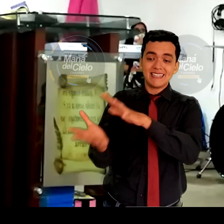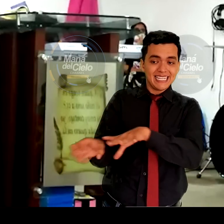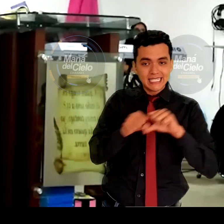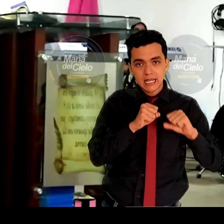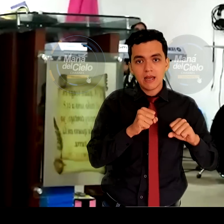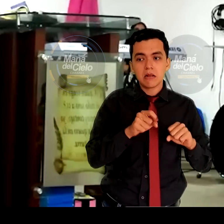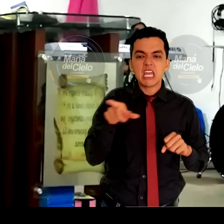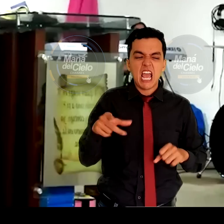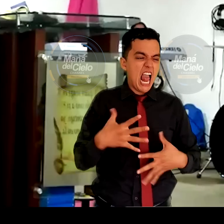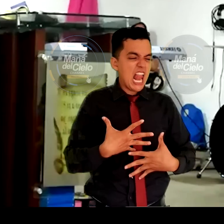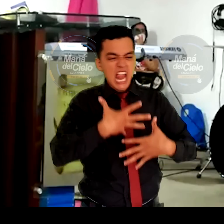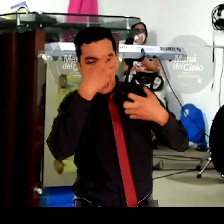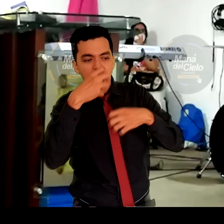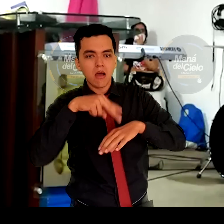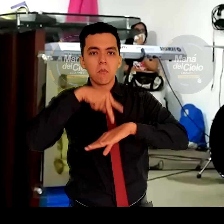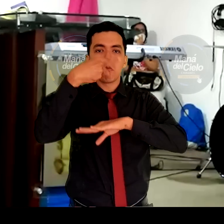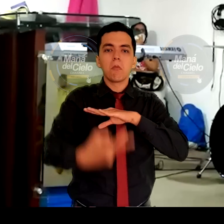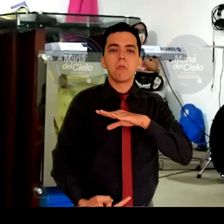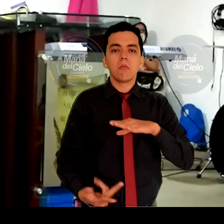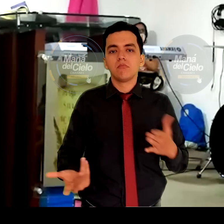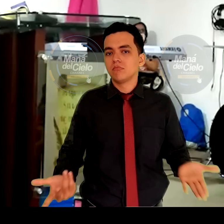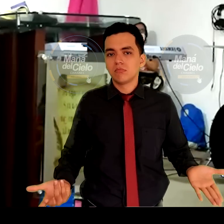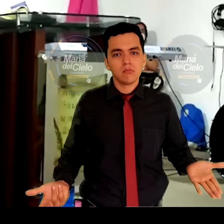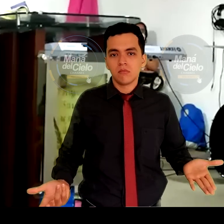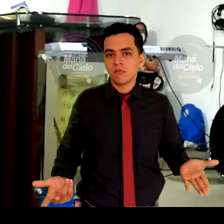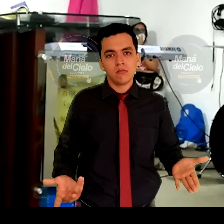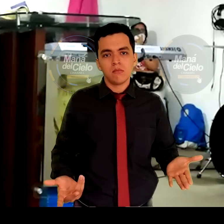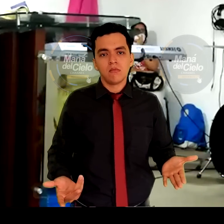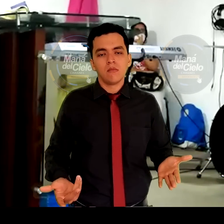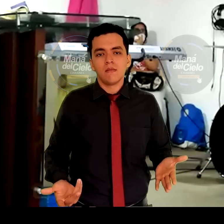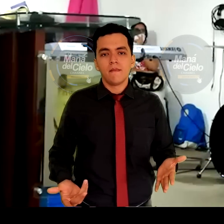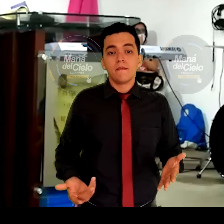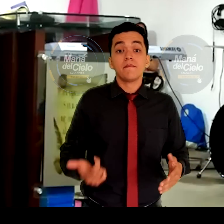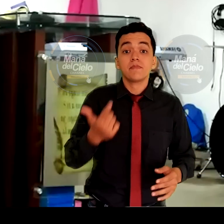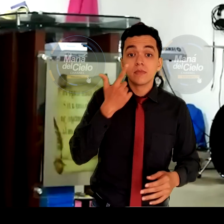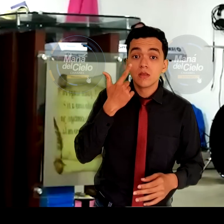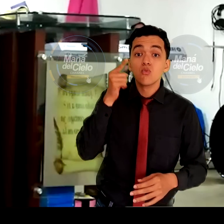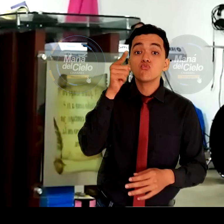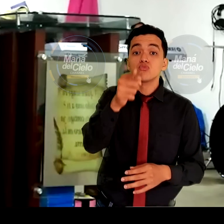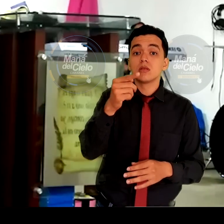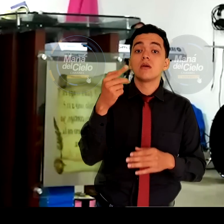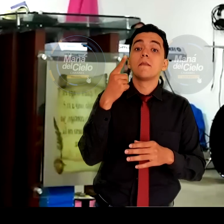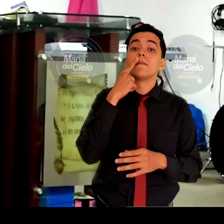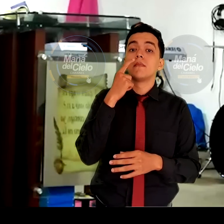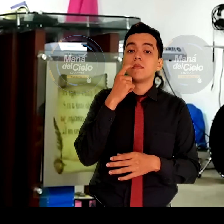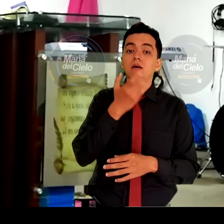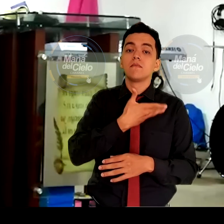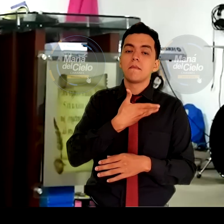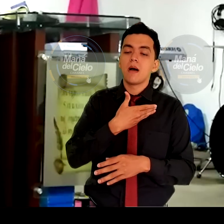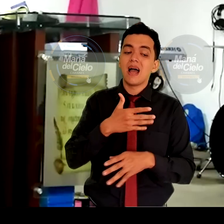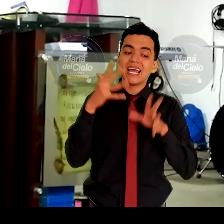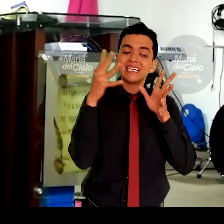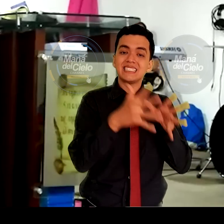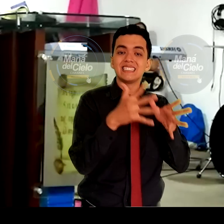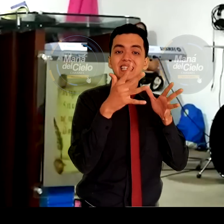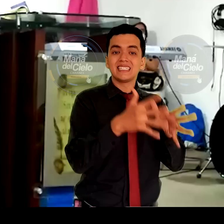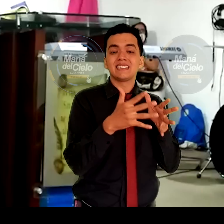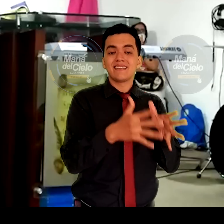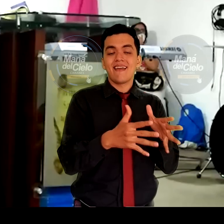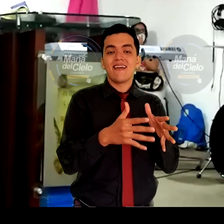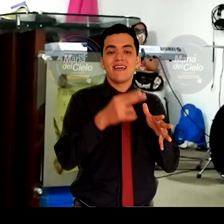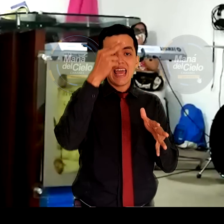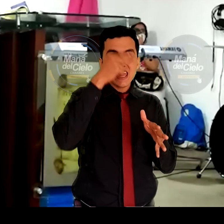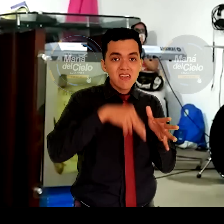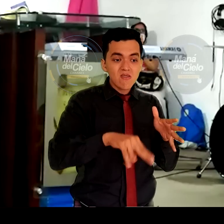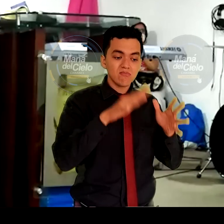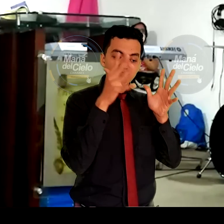que yo te mando, número 1 las enseñarás y número 2 las repetirás, pero yo no puedo repetir lo que no enseño. Pero si usted, yo pude haber fallado como mamá, porque, hombre,